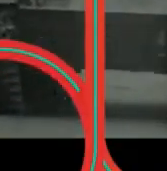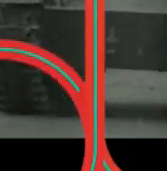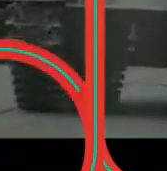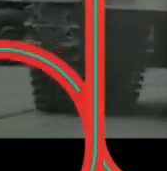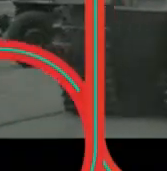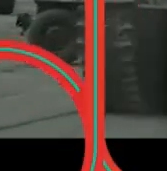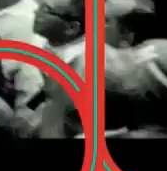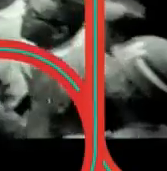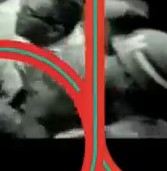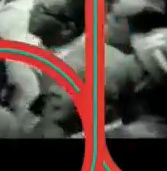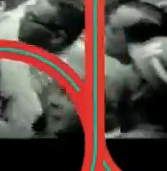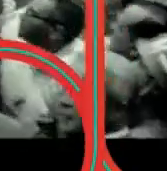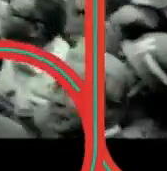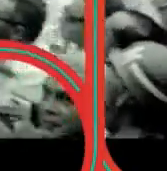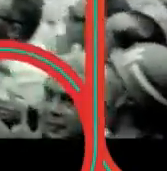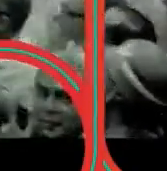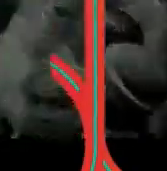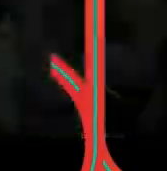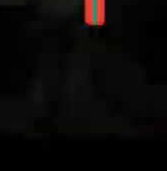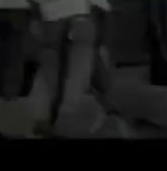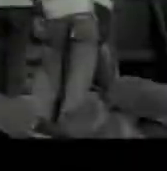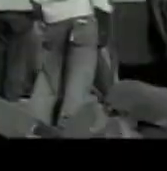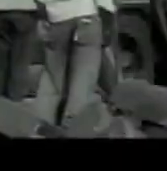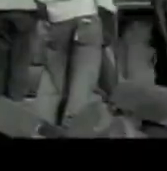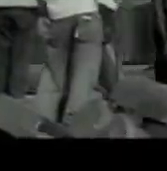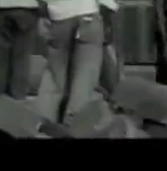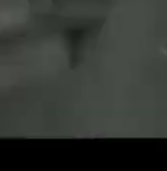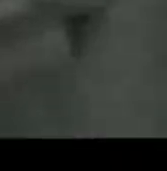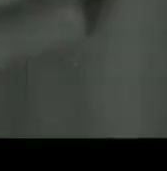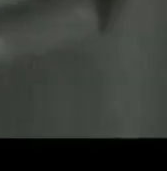teñirá el país de dolor y oscuridad